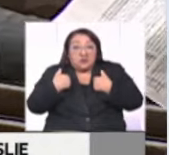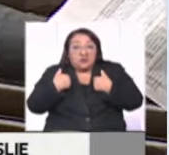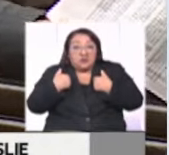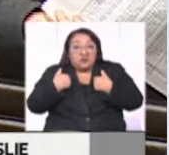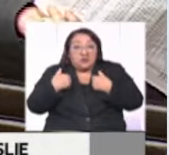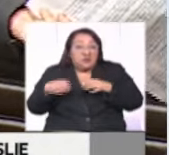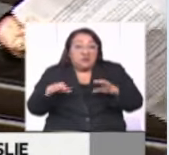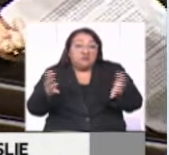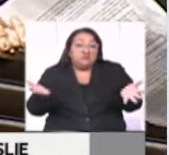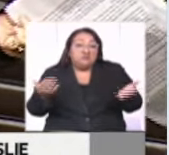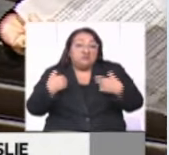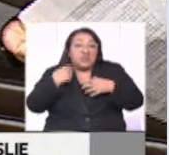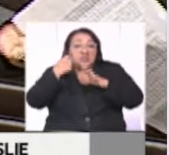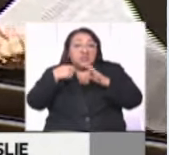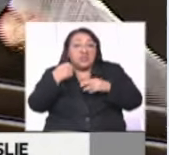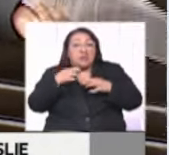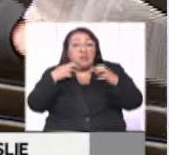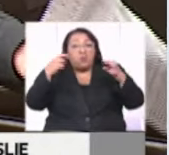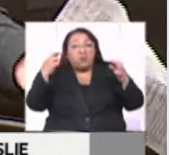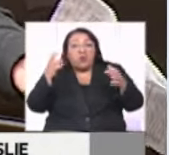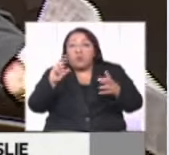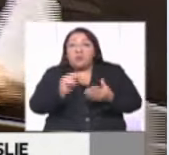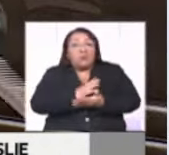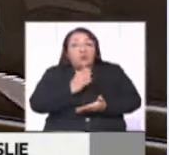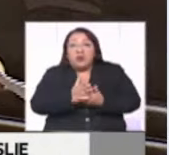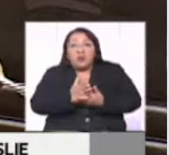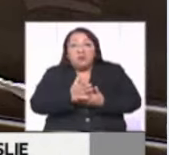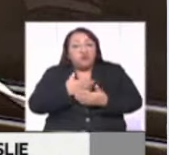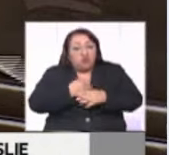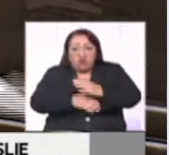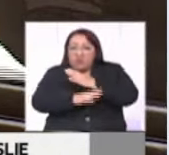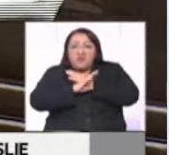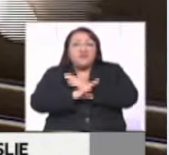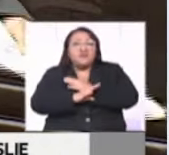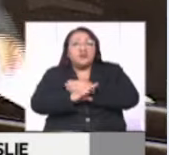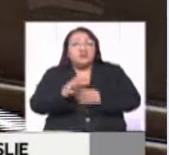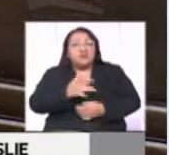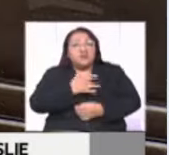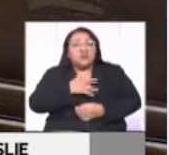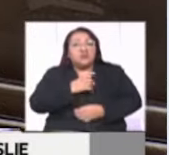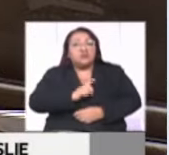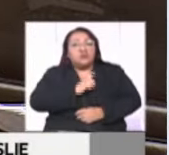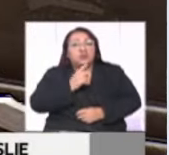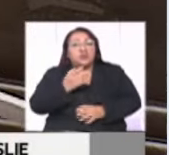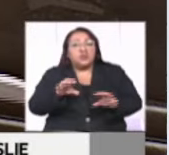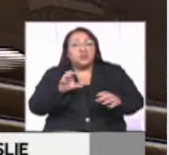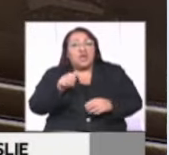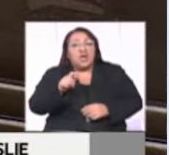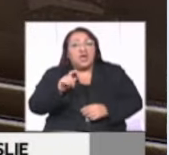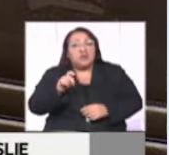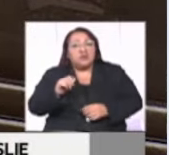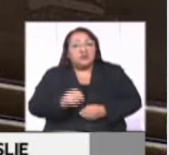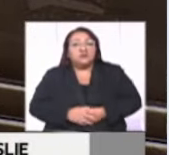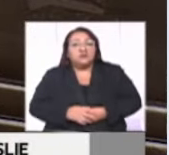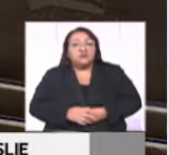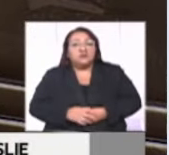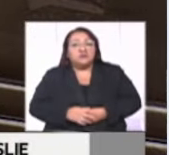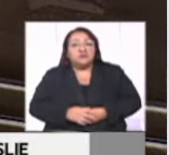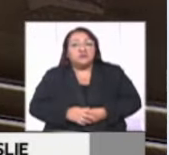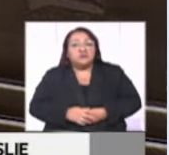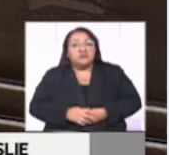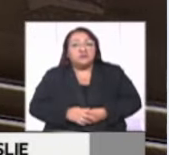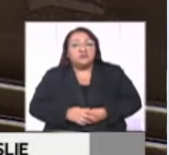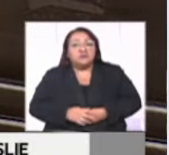problema? Es un cine popular y no hay ningún problema y lo defiendo y me siento muy orgullosa de ser actriz.